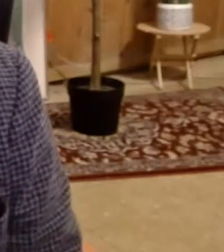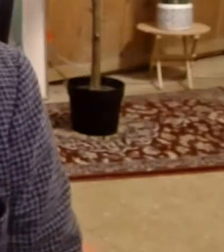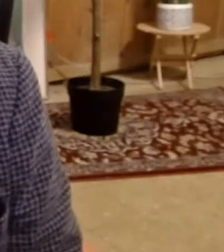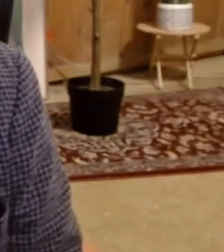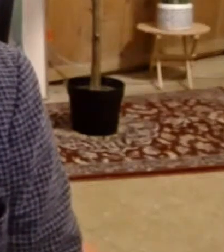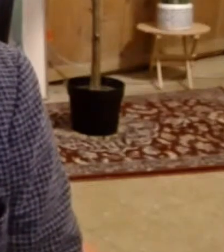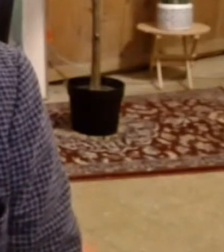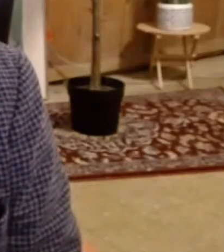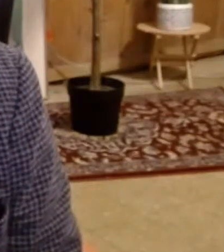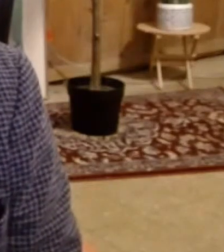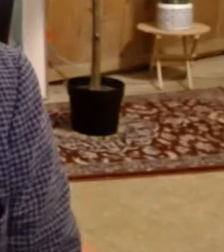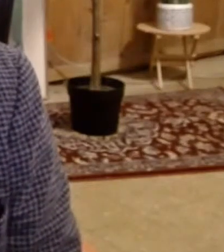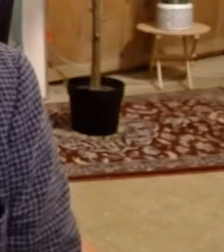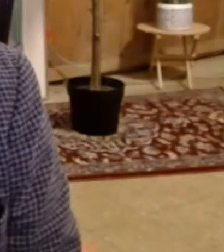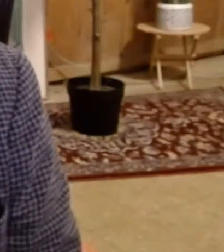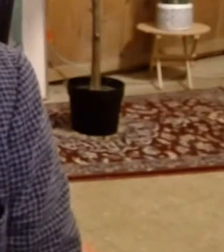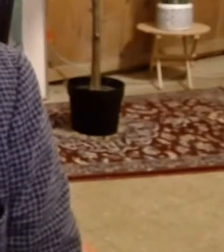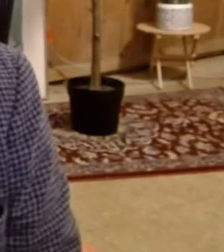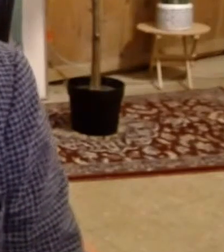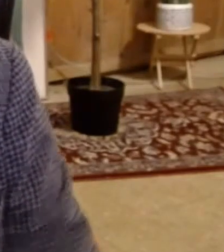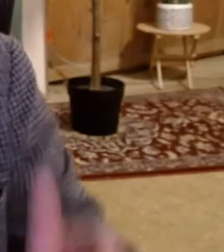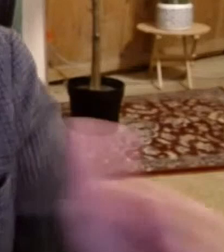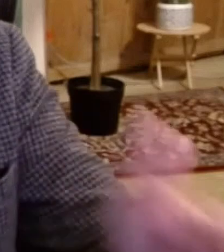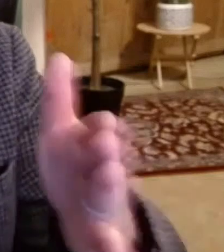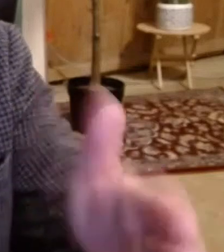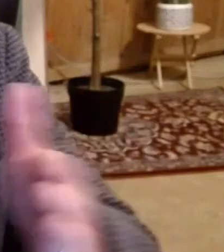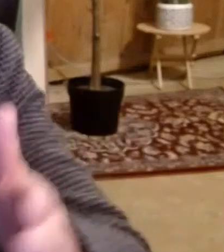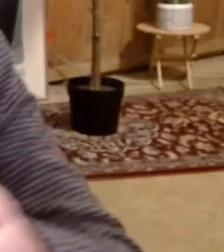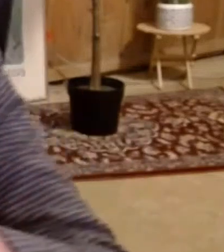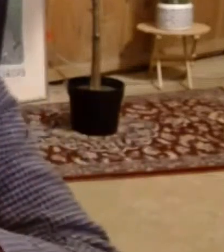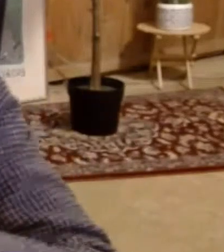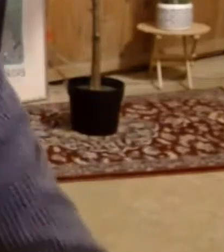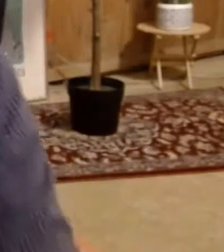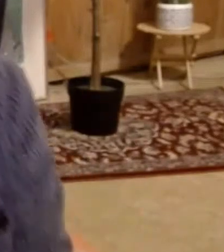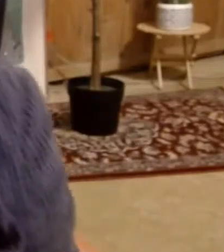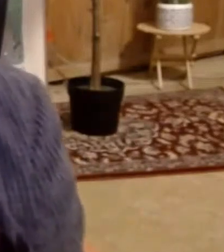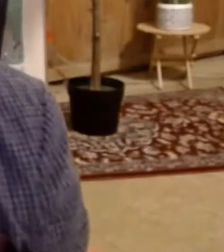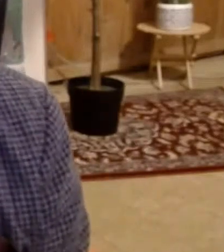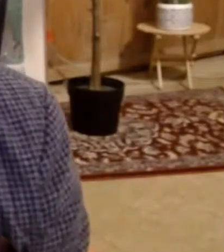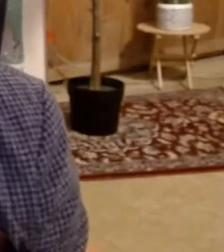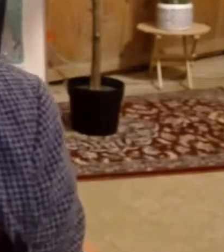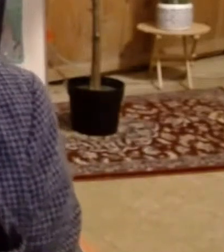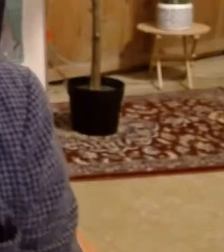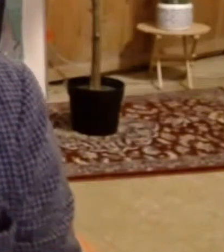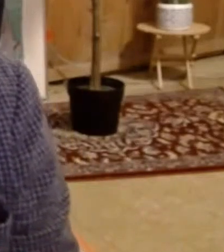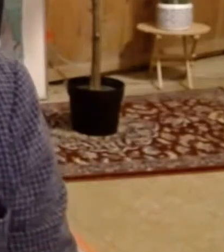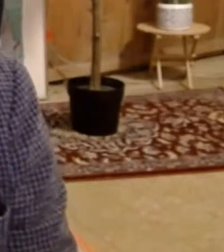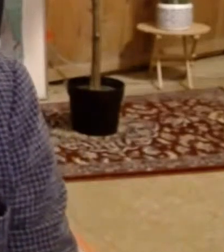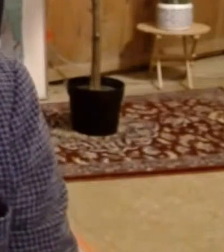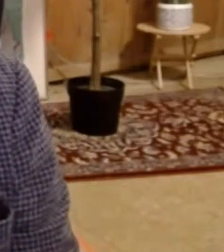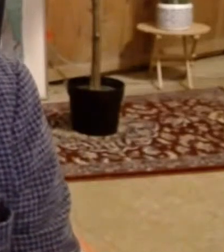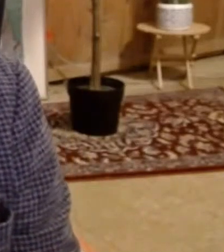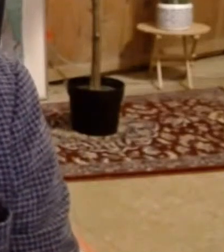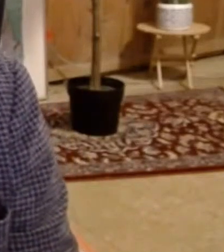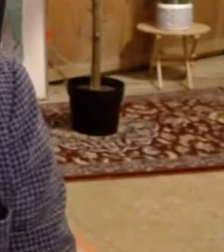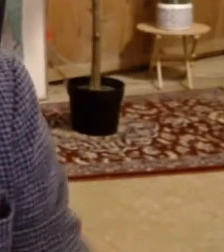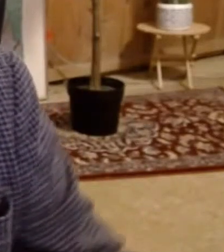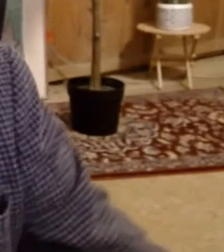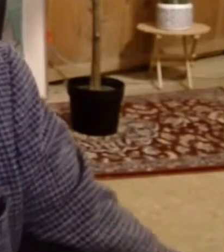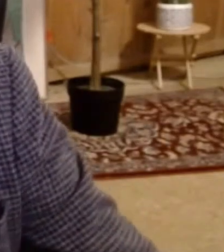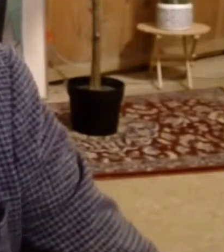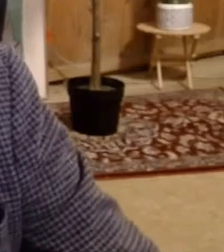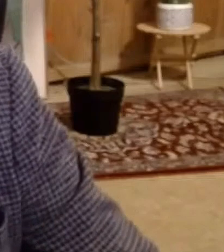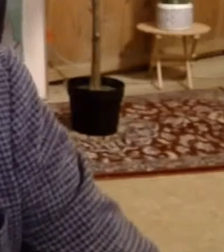conocer. Es una circunstancia absolutamente terrible y se realiza desde España. Dice, dan a